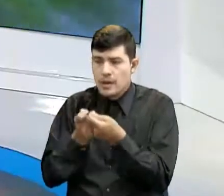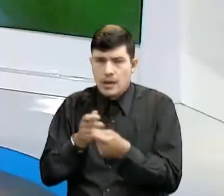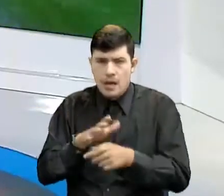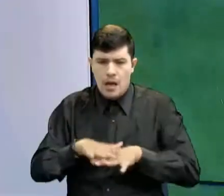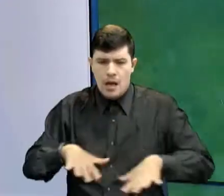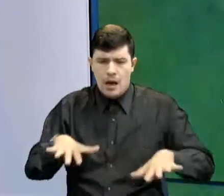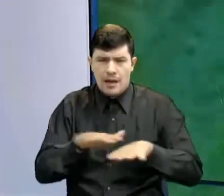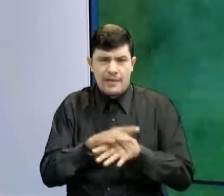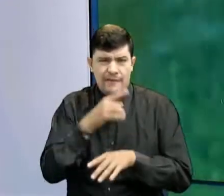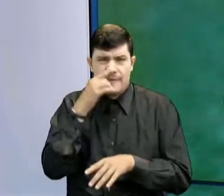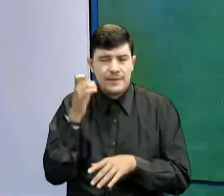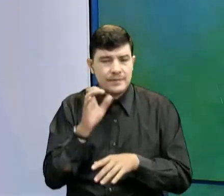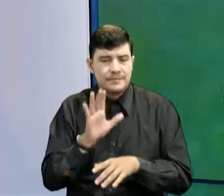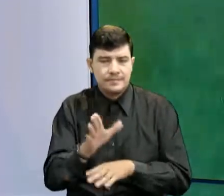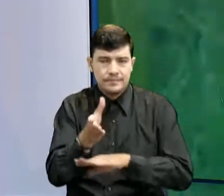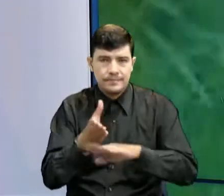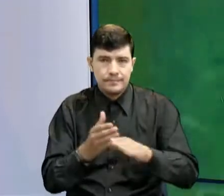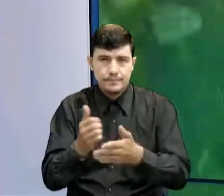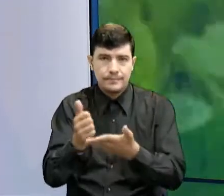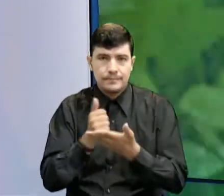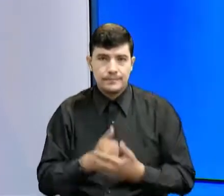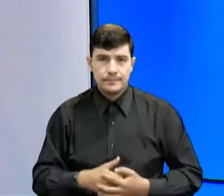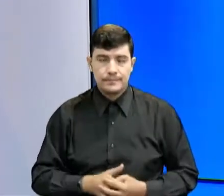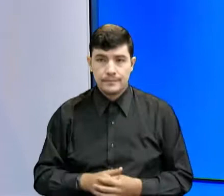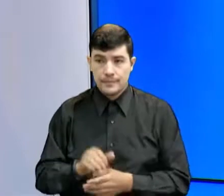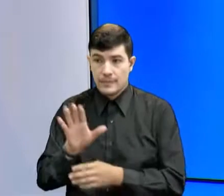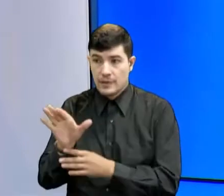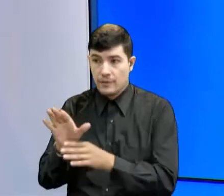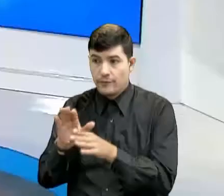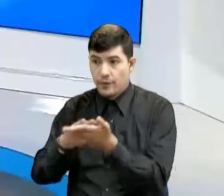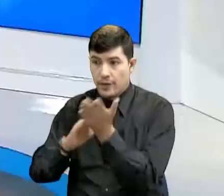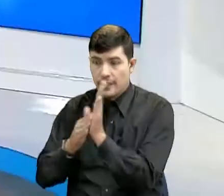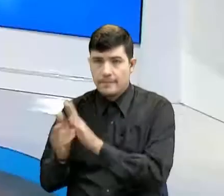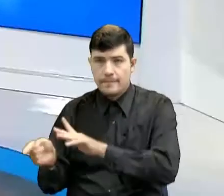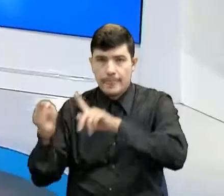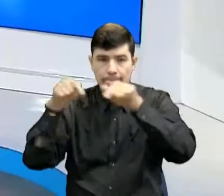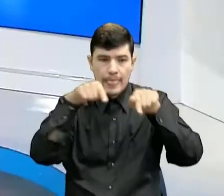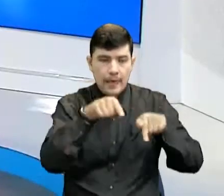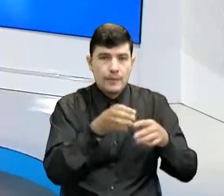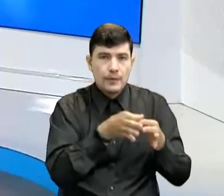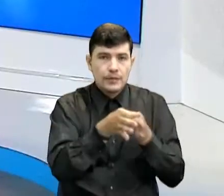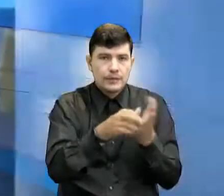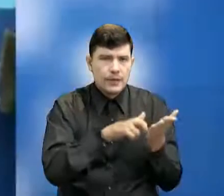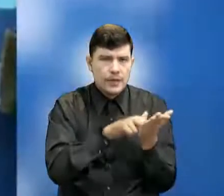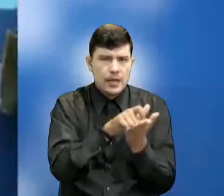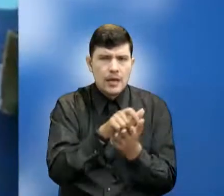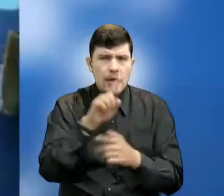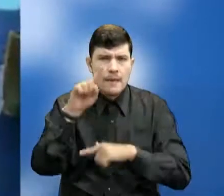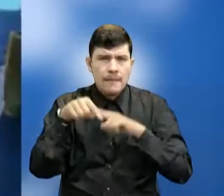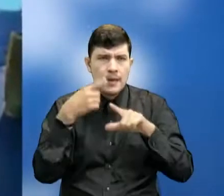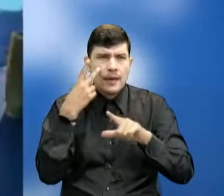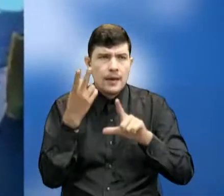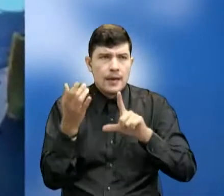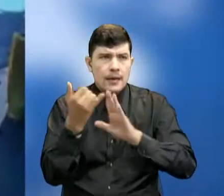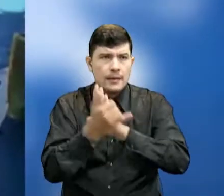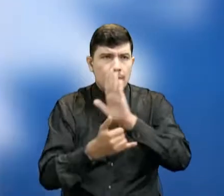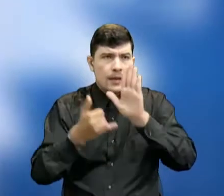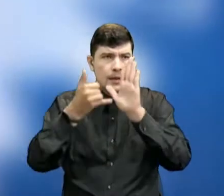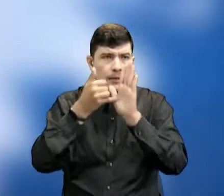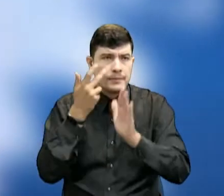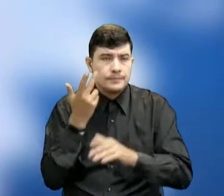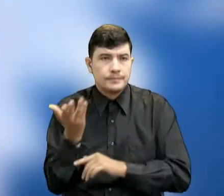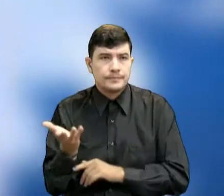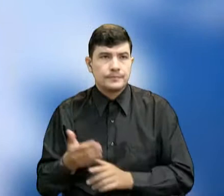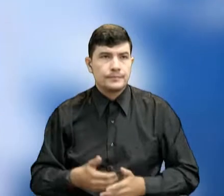y de floridablanca nos trasladamos rápidamente al municipio de girón donde nos llegan las siguientes imágenes que corresponden a la